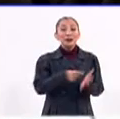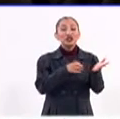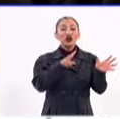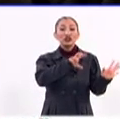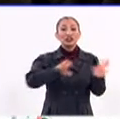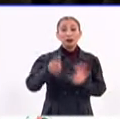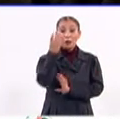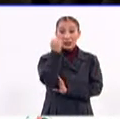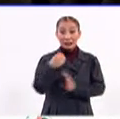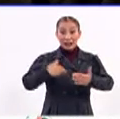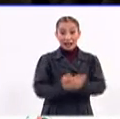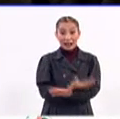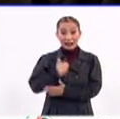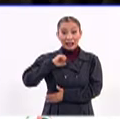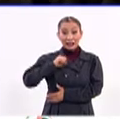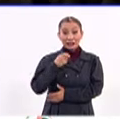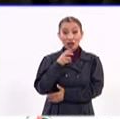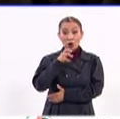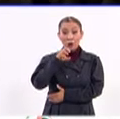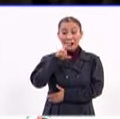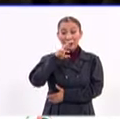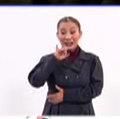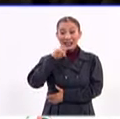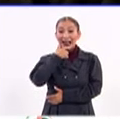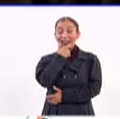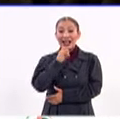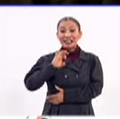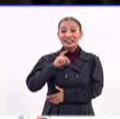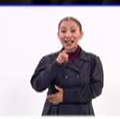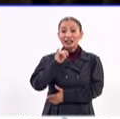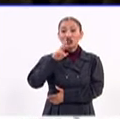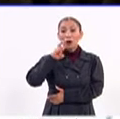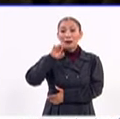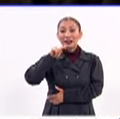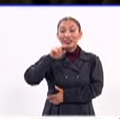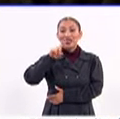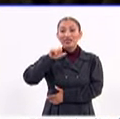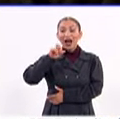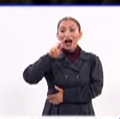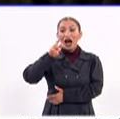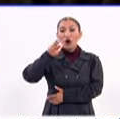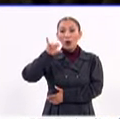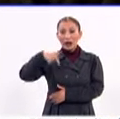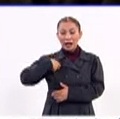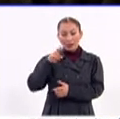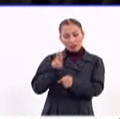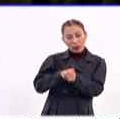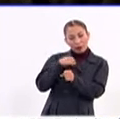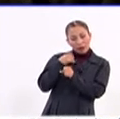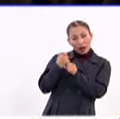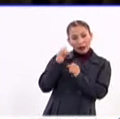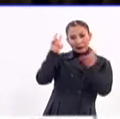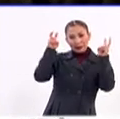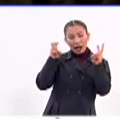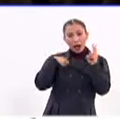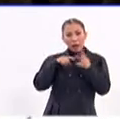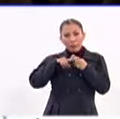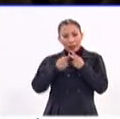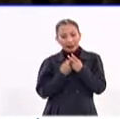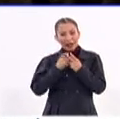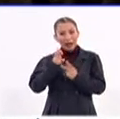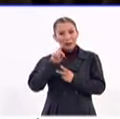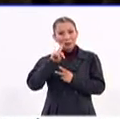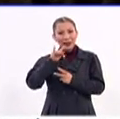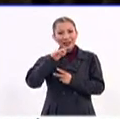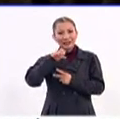En 1809 nace en Shrewsbury, Inglaterra, Charles Robert Darwin, naturalista y autor de El origen de